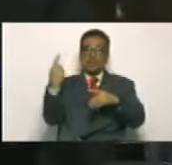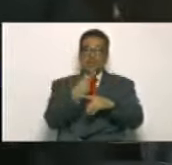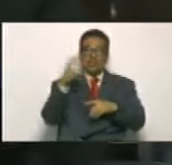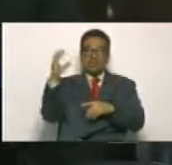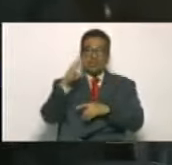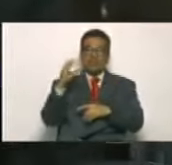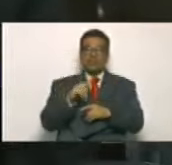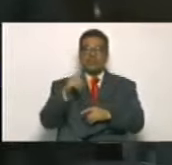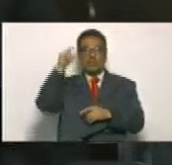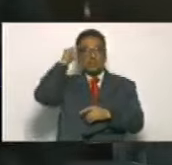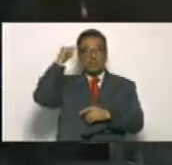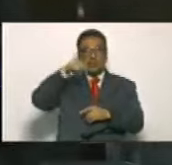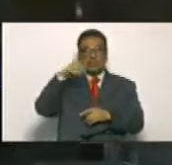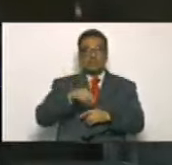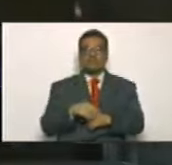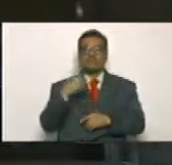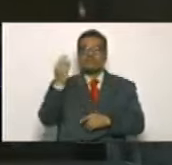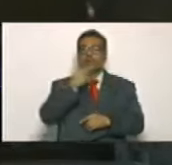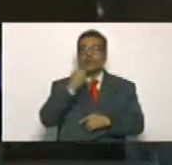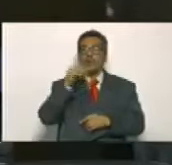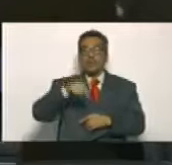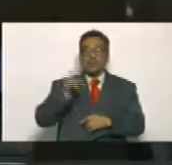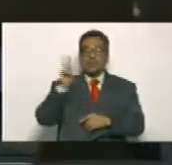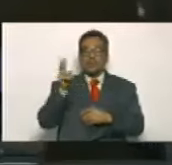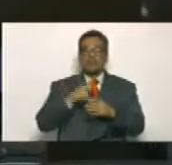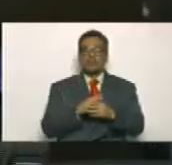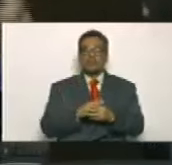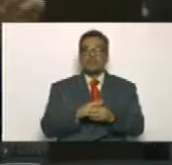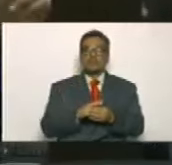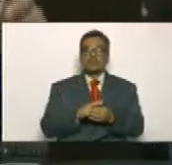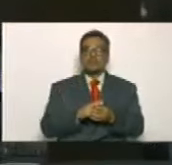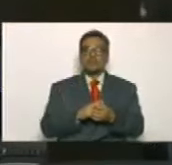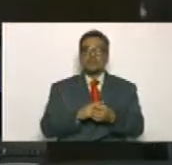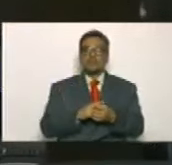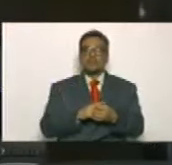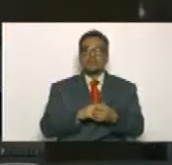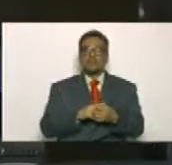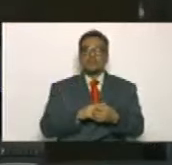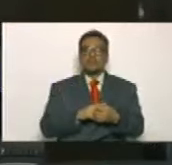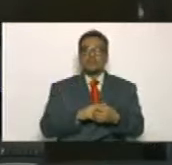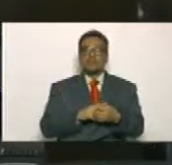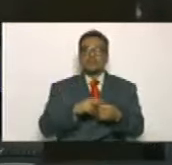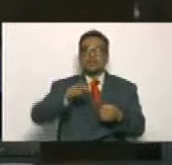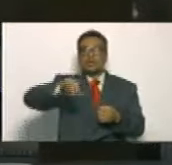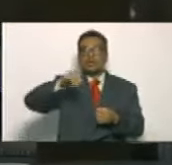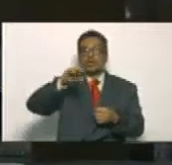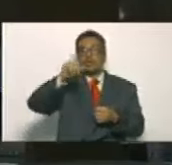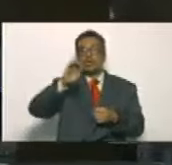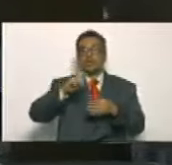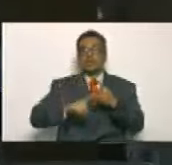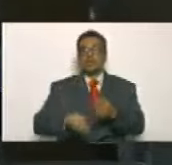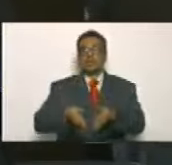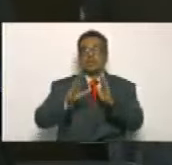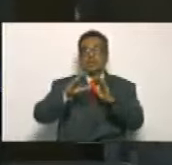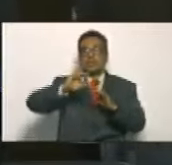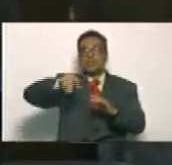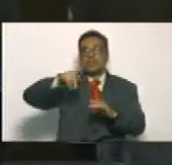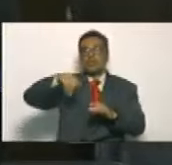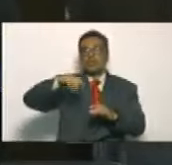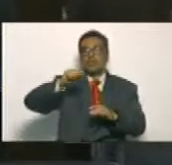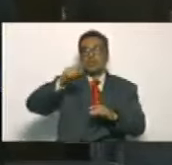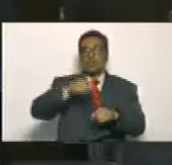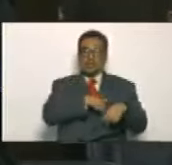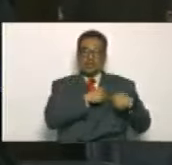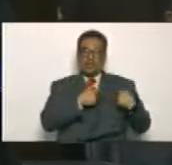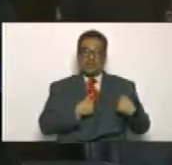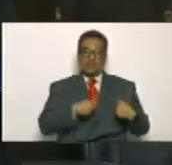Caracas. Hoy, los jóvenes de Venezuela, no solo está José Félix Rivas en el Panteón Nacional, también está en el